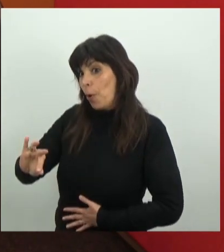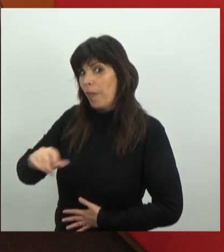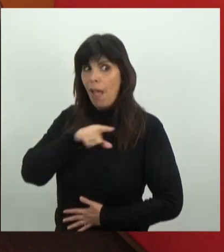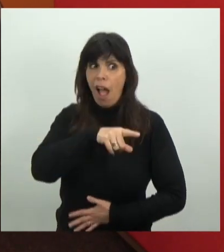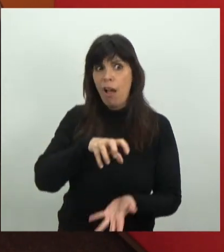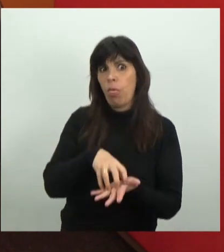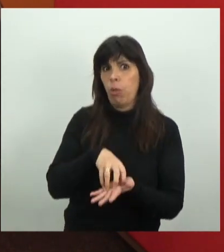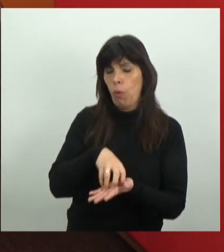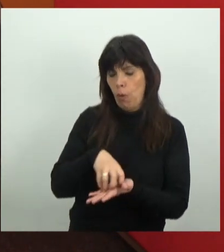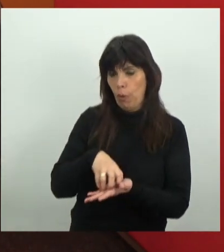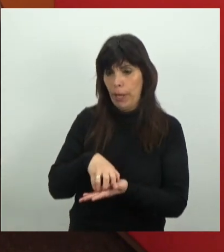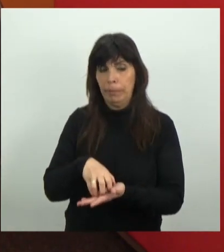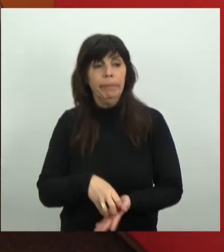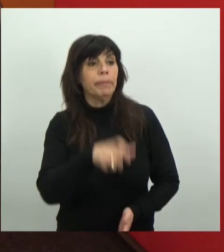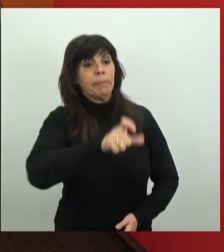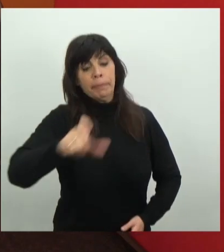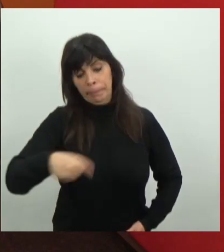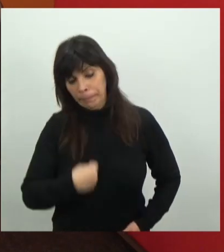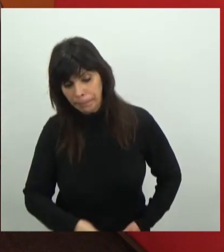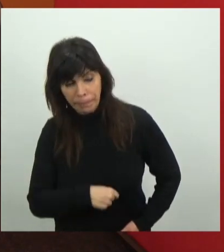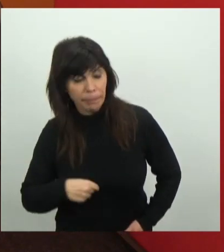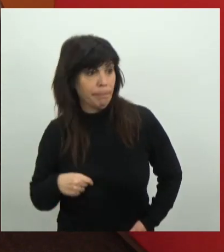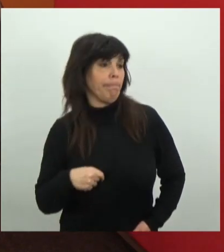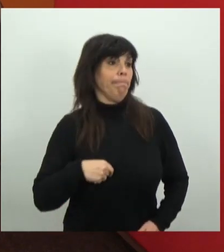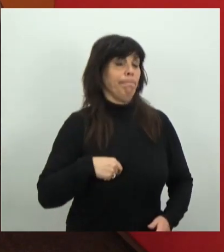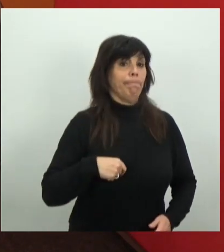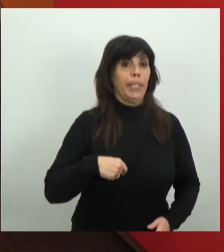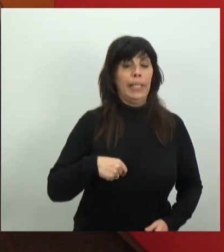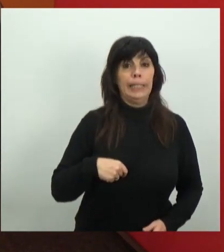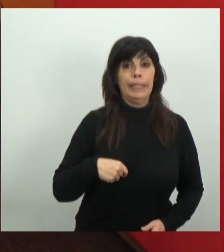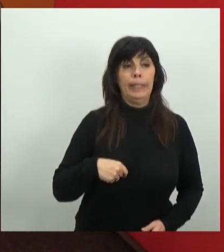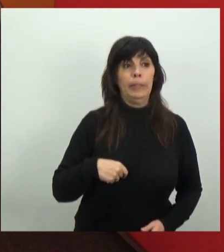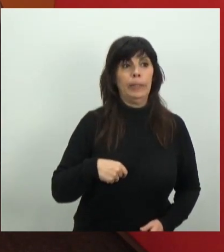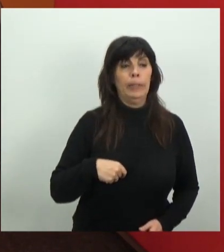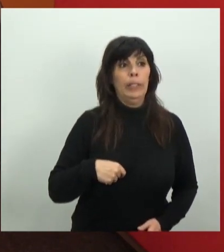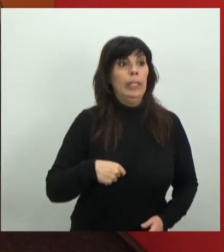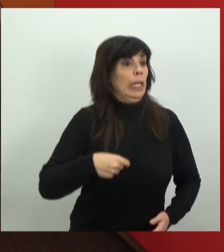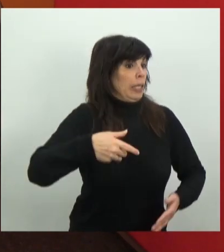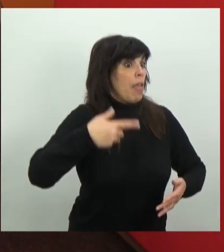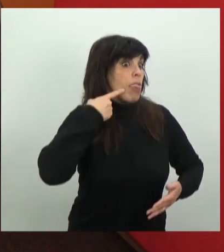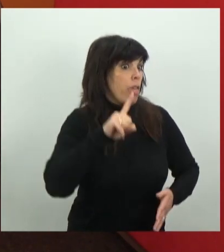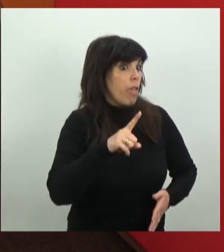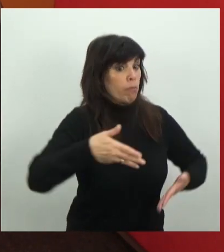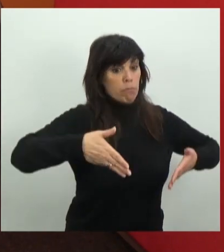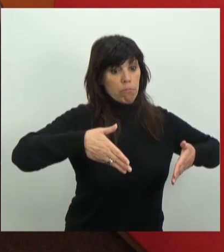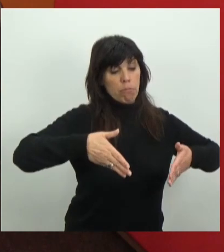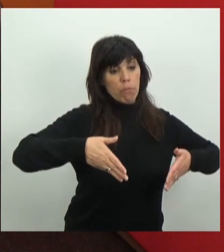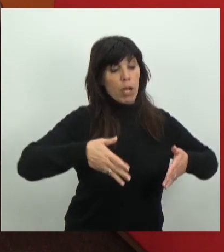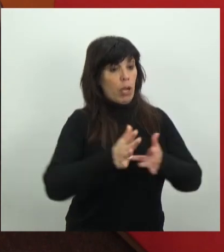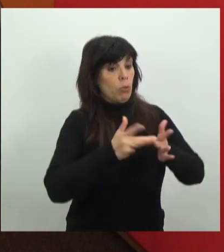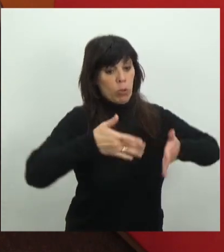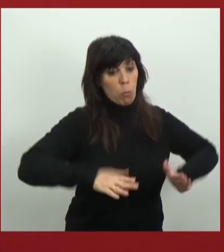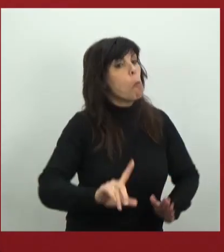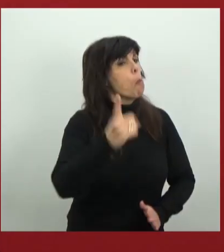adventistas, muchos ortodoxos, que no dudan que Jesucristo es el Hijo de Dios, pero